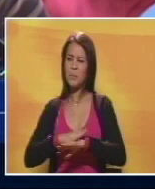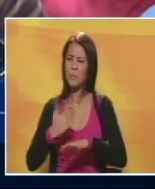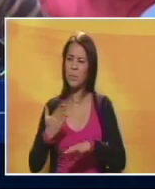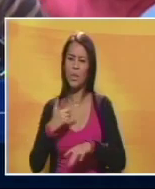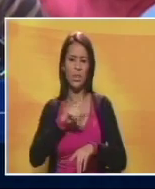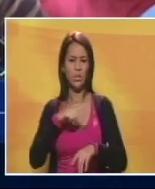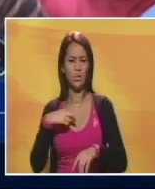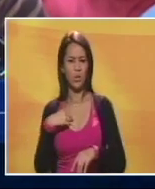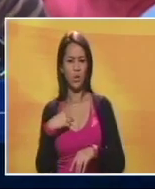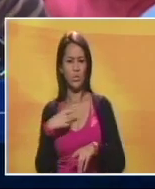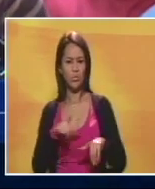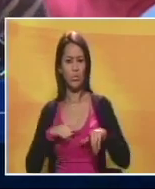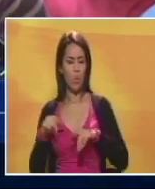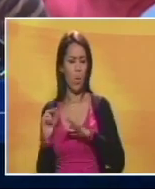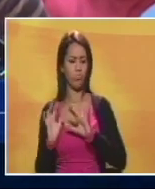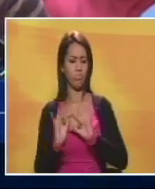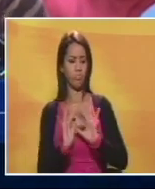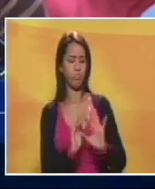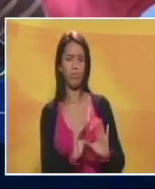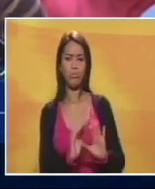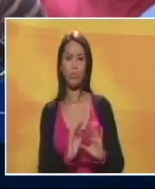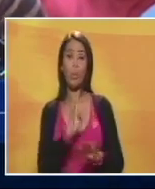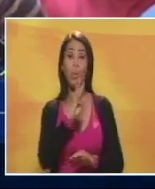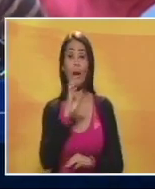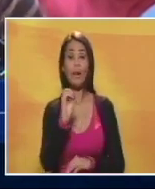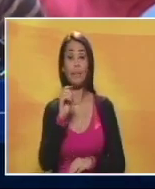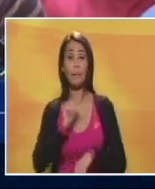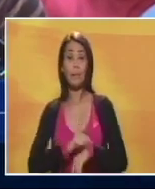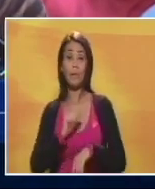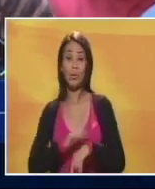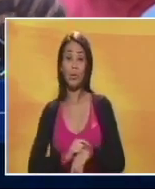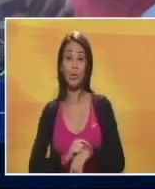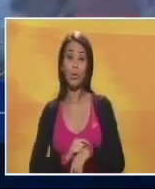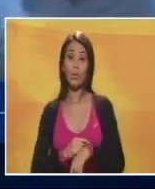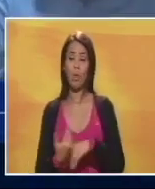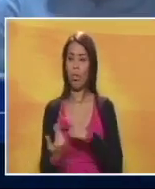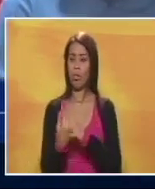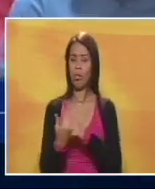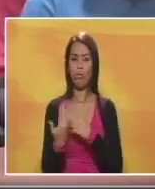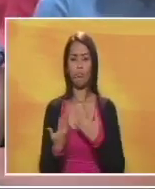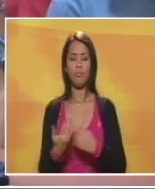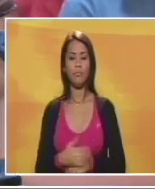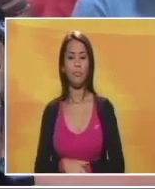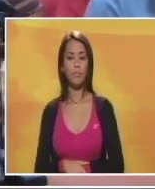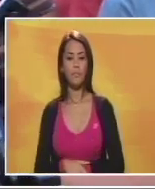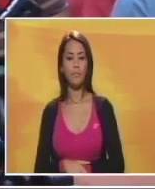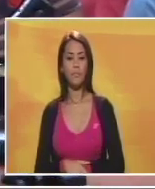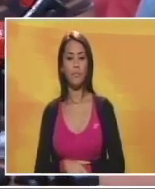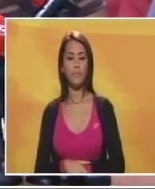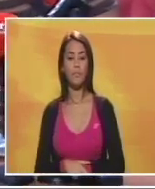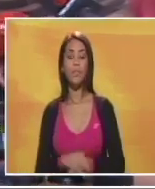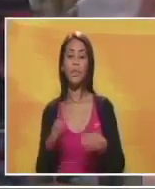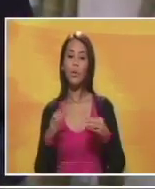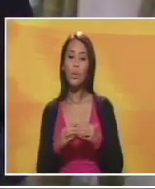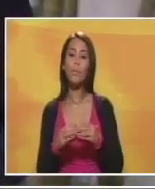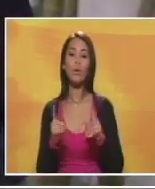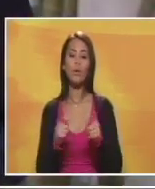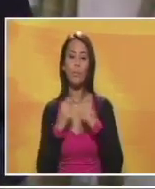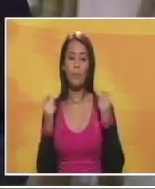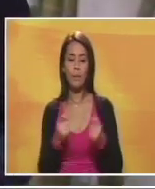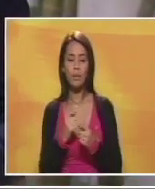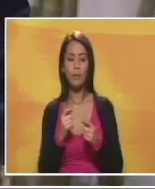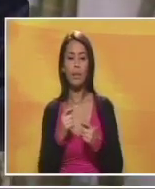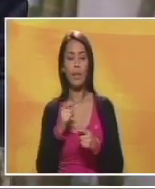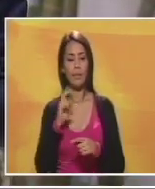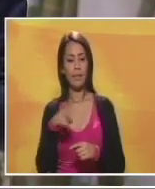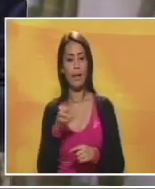íbamos a invadir su territorio. Me tuvieron como 40 minutos con mucho amedrentamiento. Finalmente, Castillo informó que miembros del comando de campaña de Henry